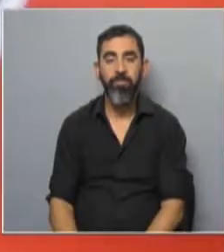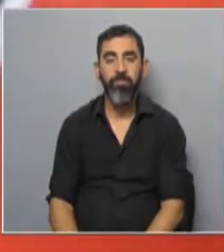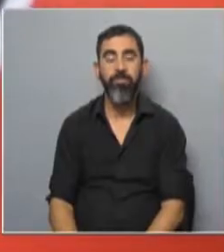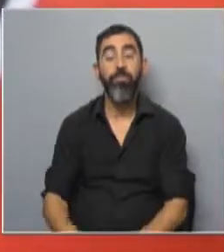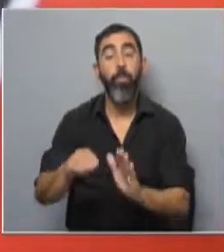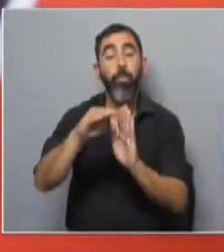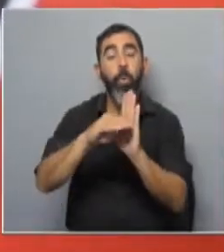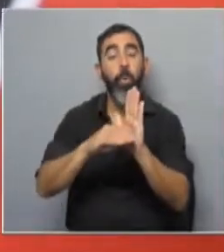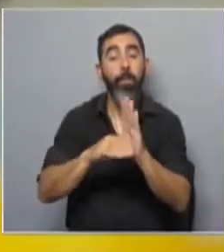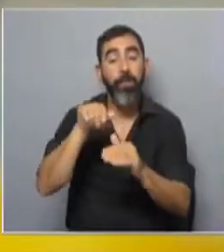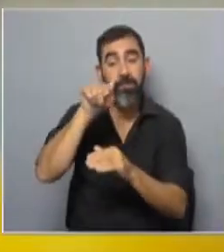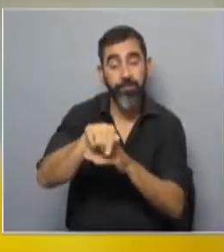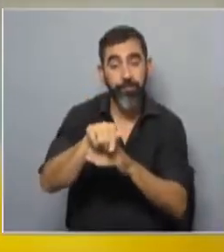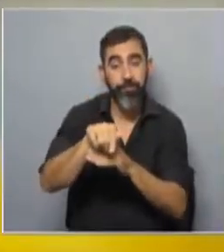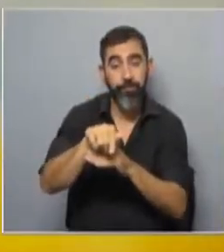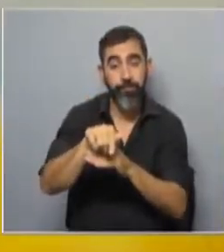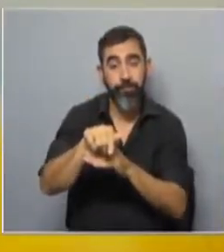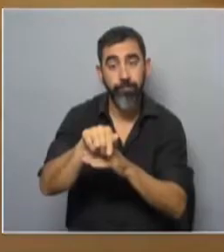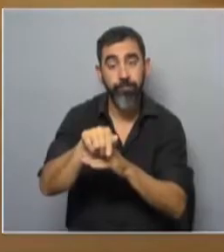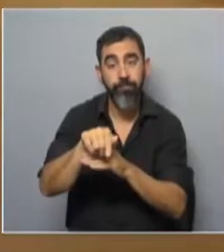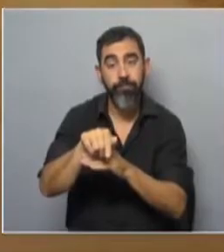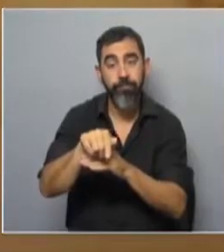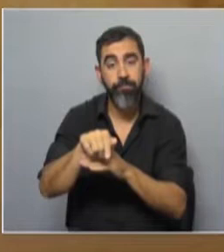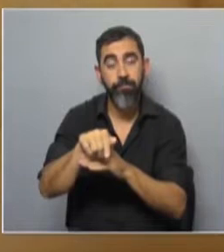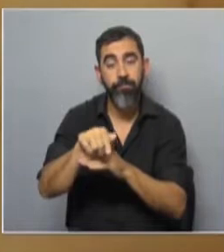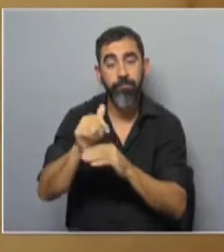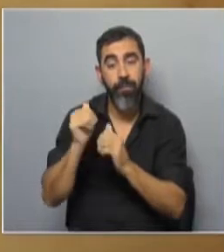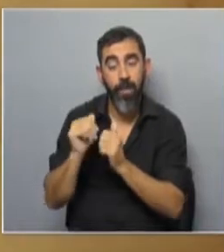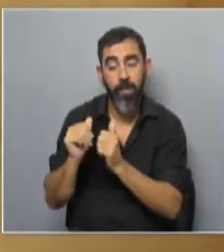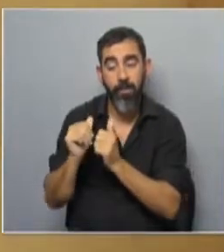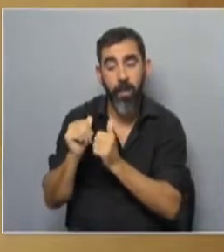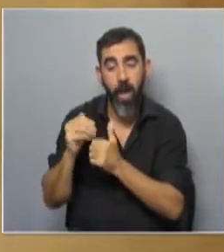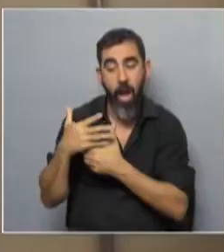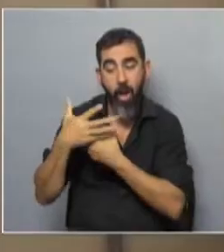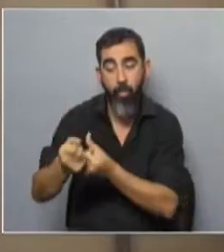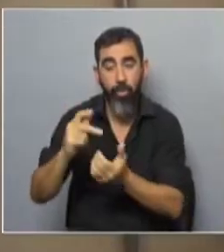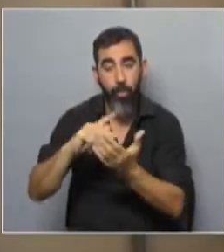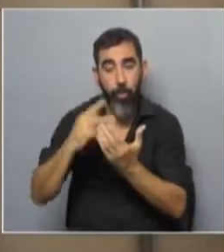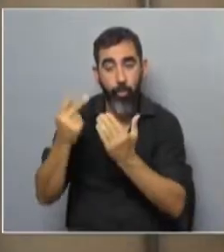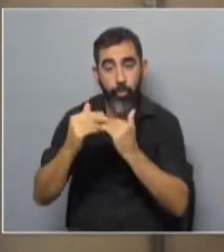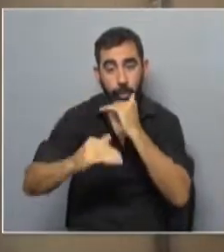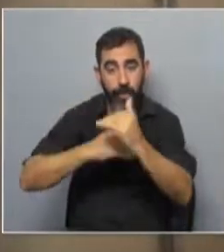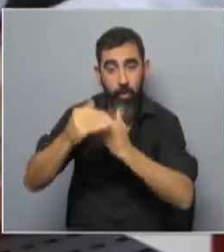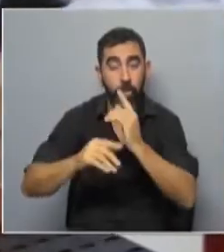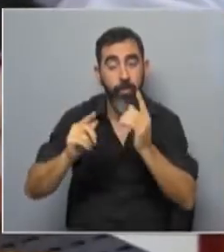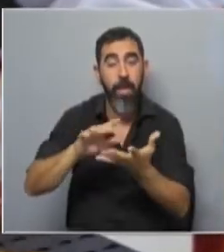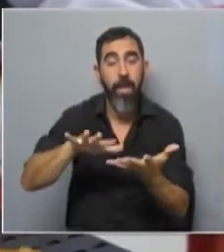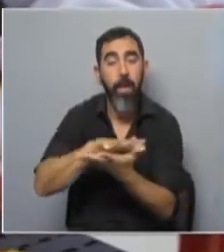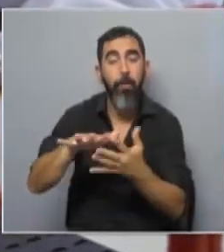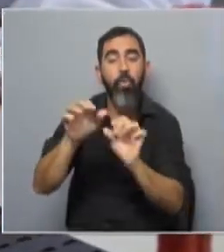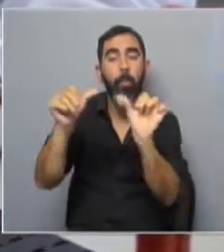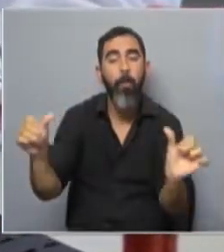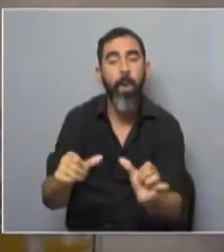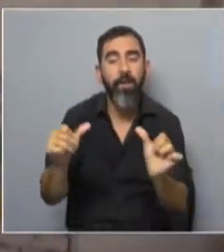El programa Ceilab, además de trabajar en el acompañar, digamos, el desarrollo de proyectos, implementa lo que llamamos espacios para hacer o